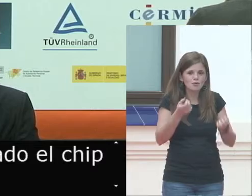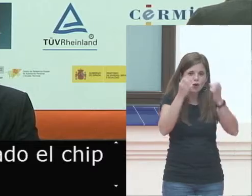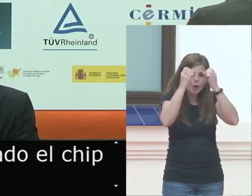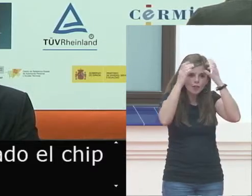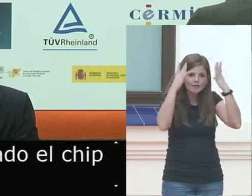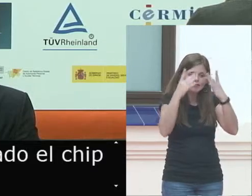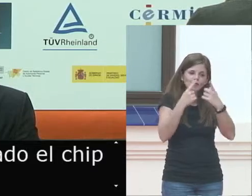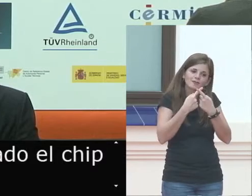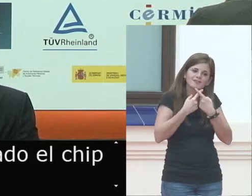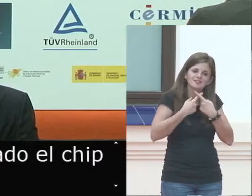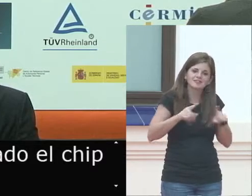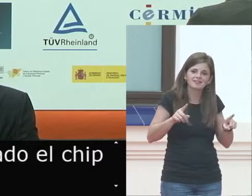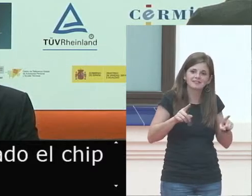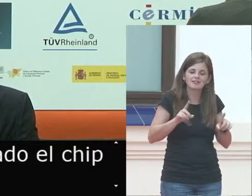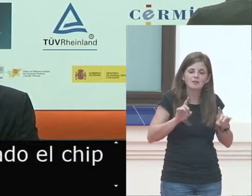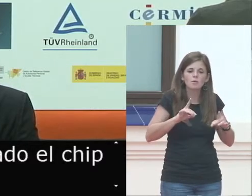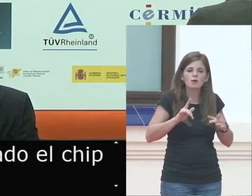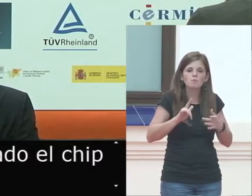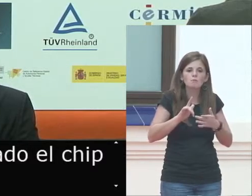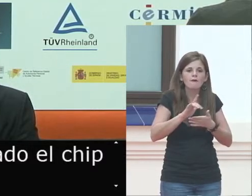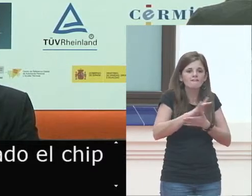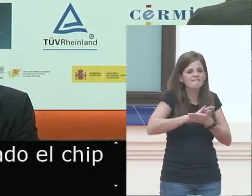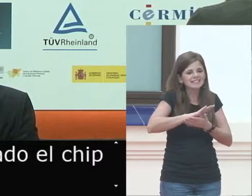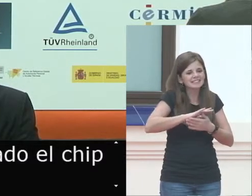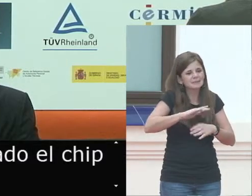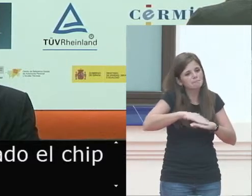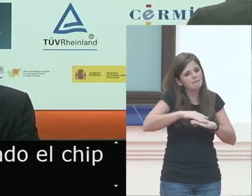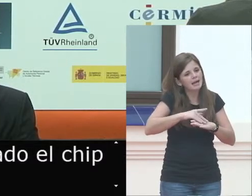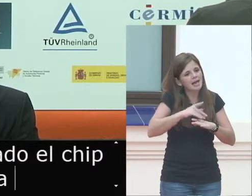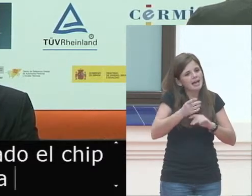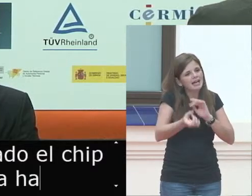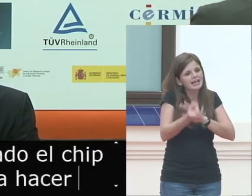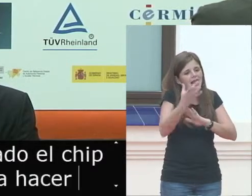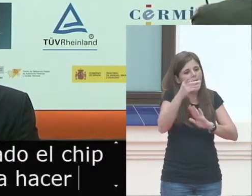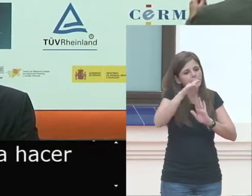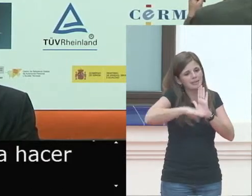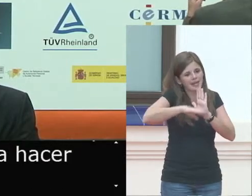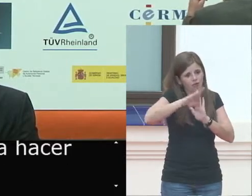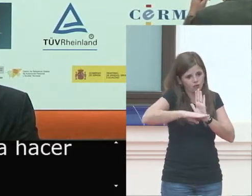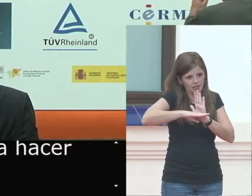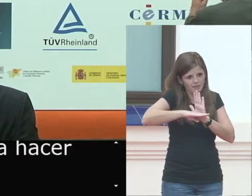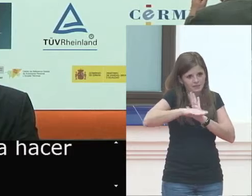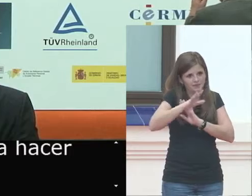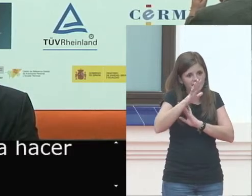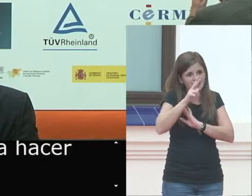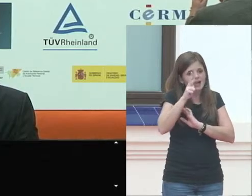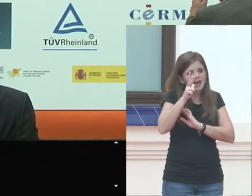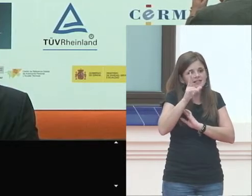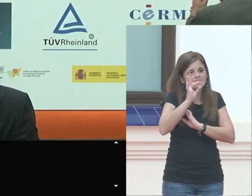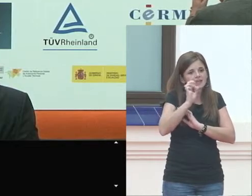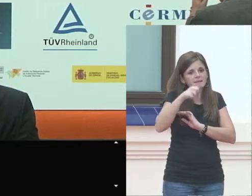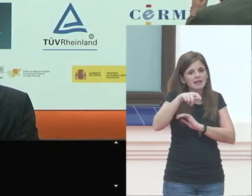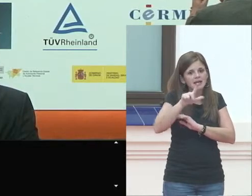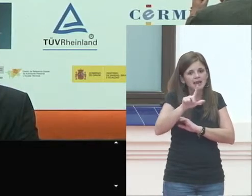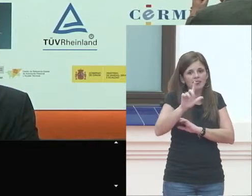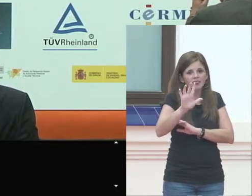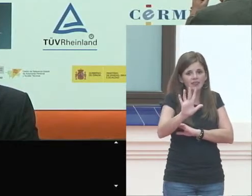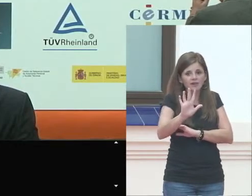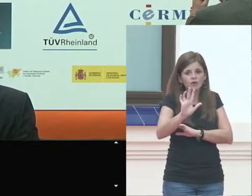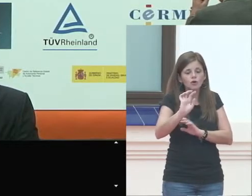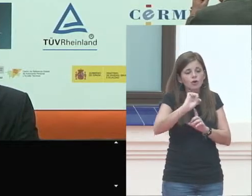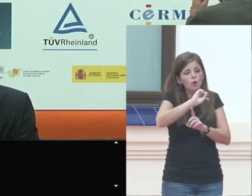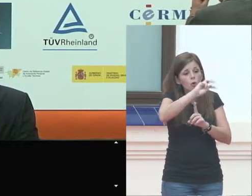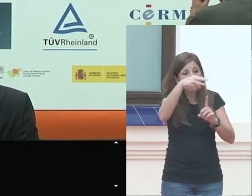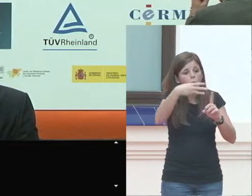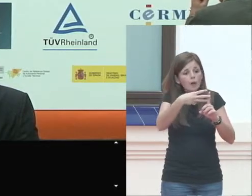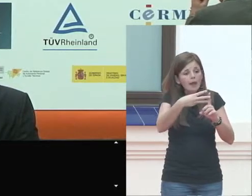en un base para hacer aplicaciones, ¿no? HTML5 y la web ya